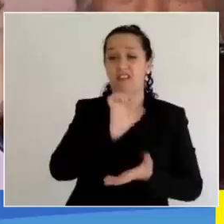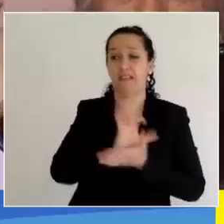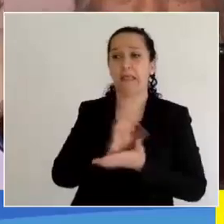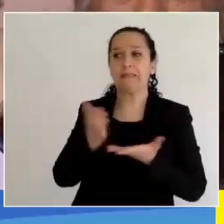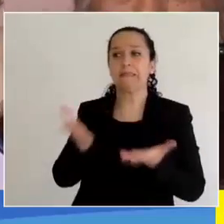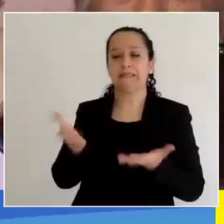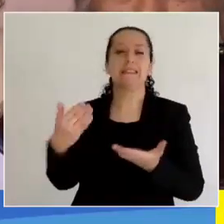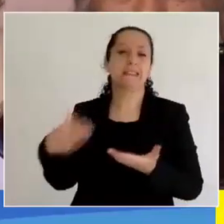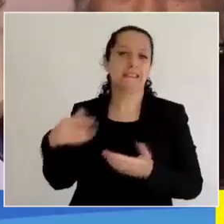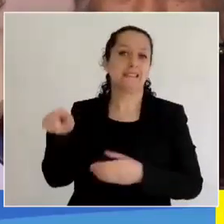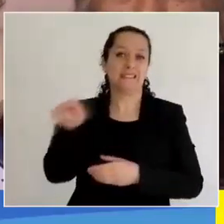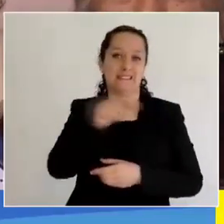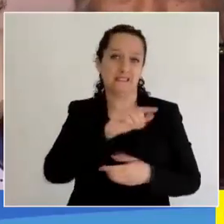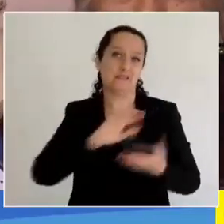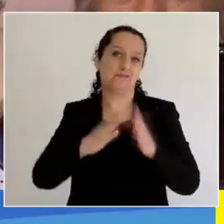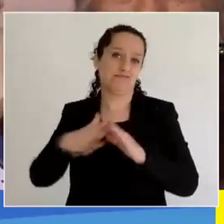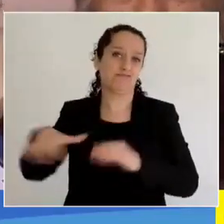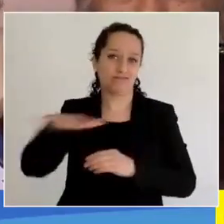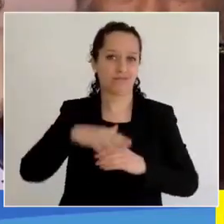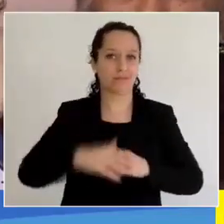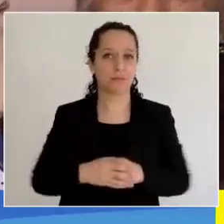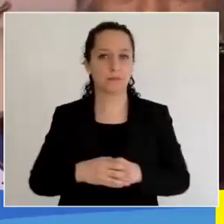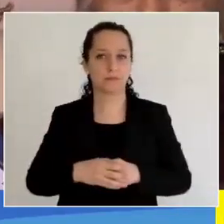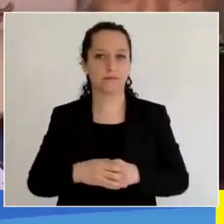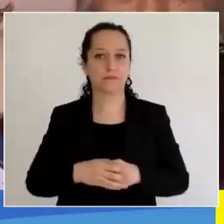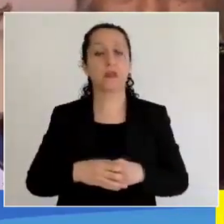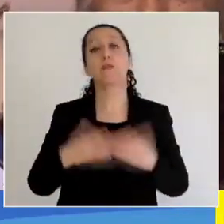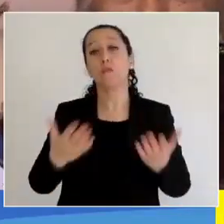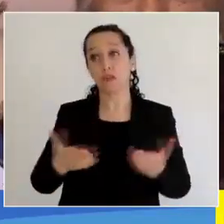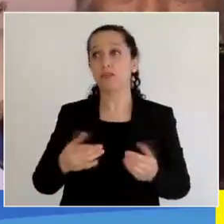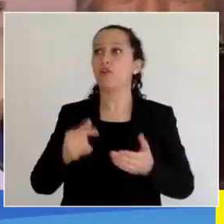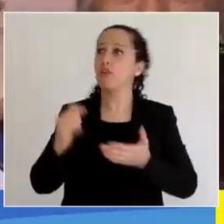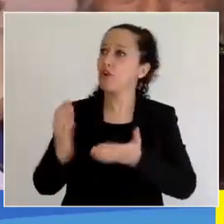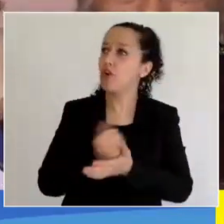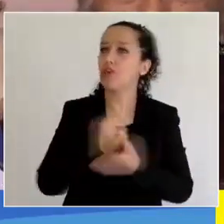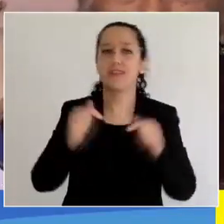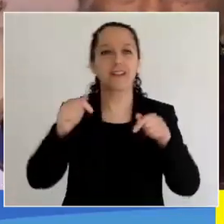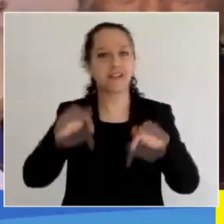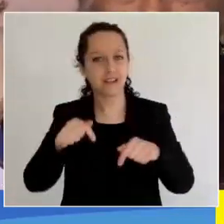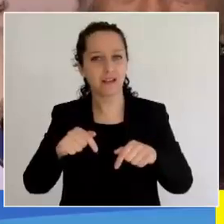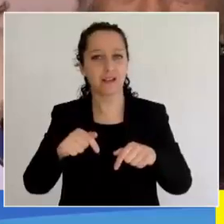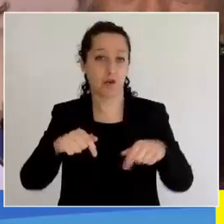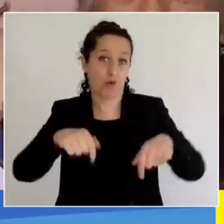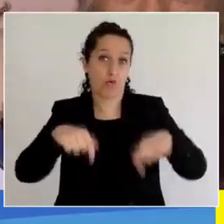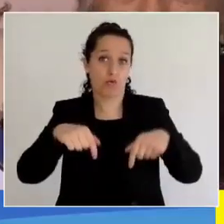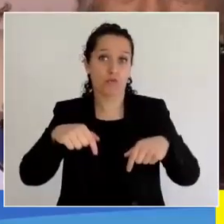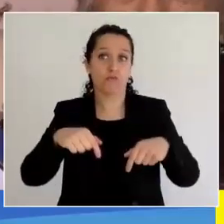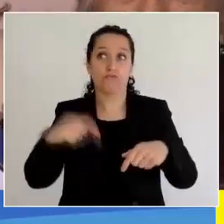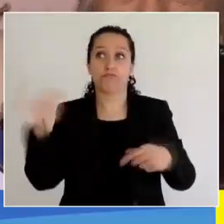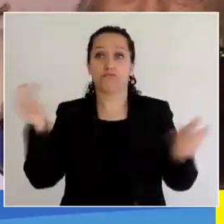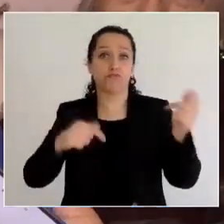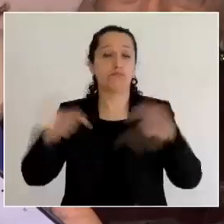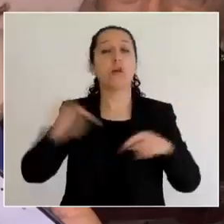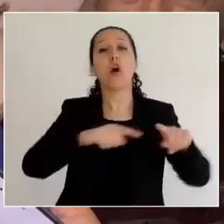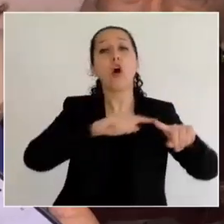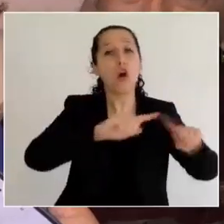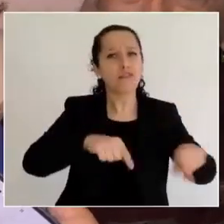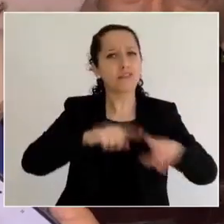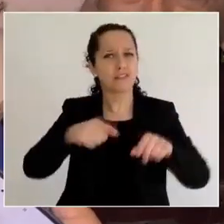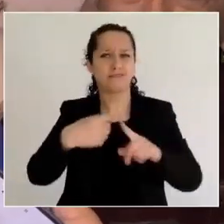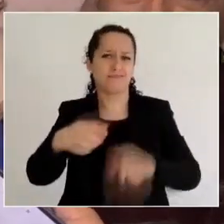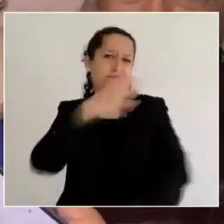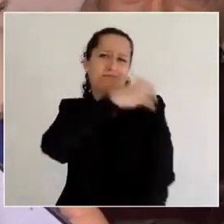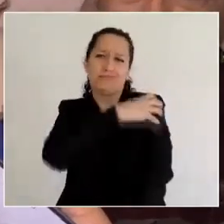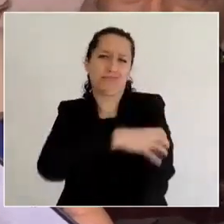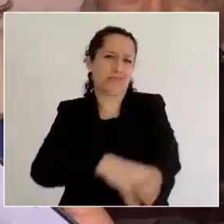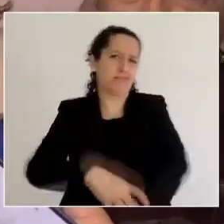tiene con nuestra población. Y es por eso que llegar hasta acá el día de hoy. Han venido oficinas desde